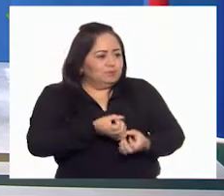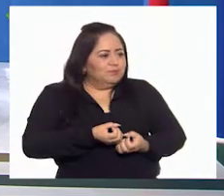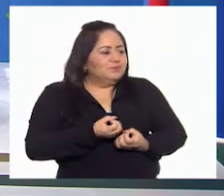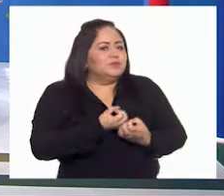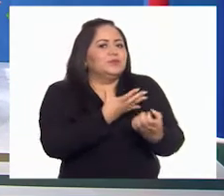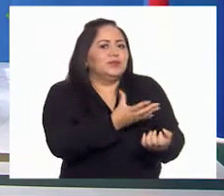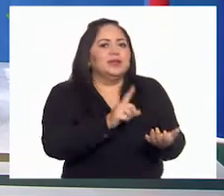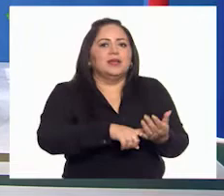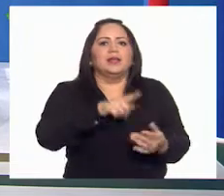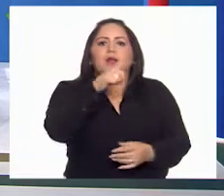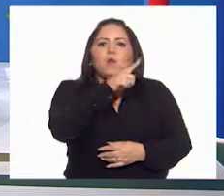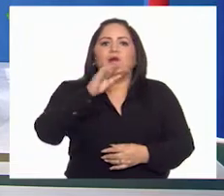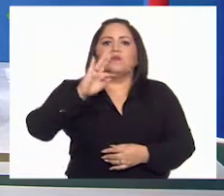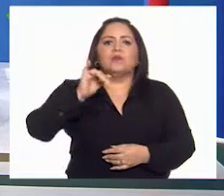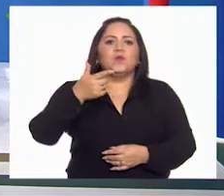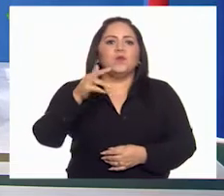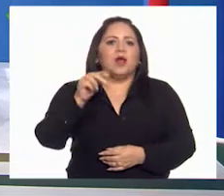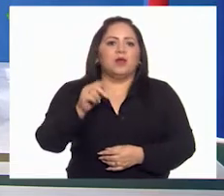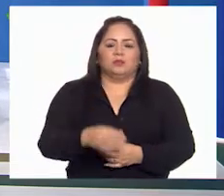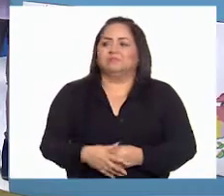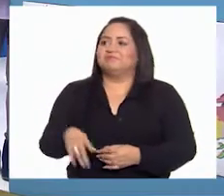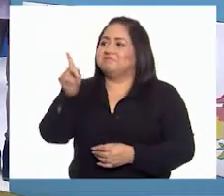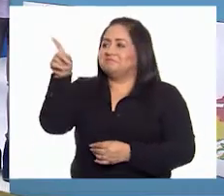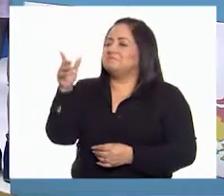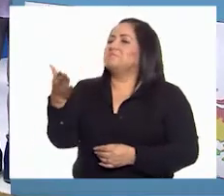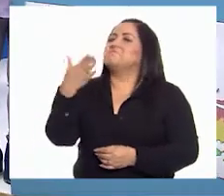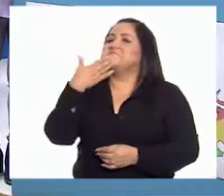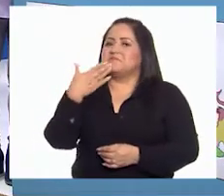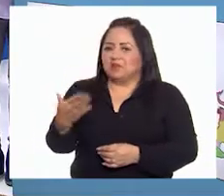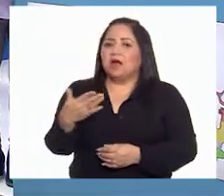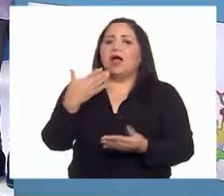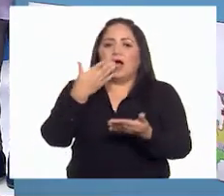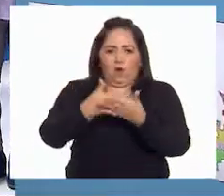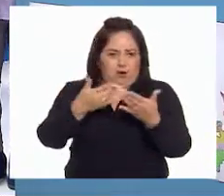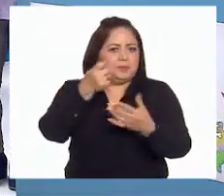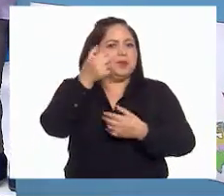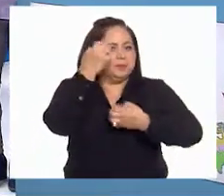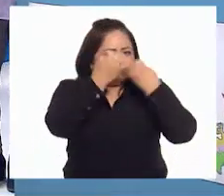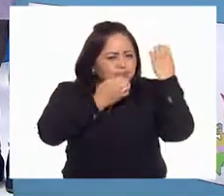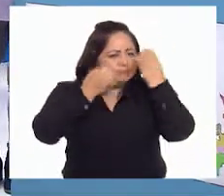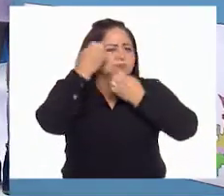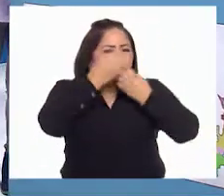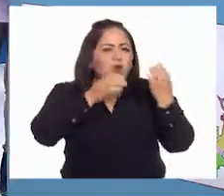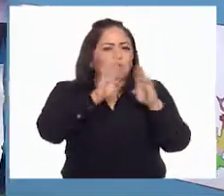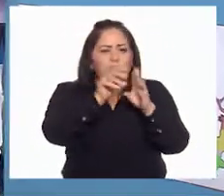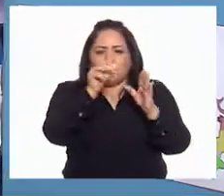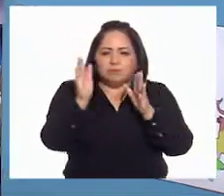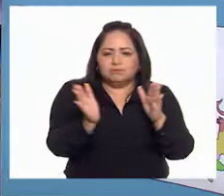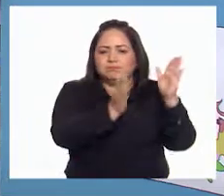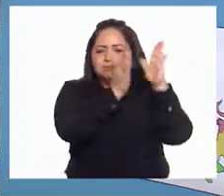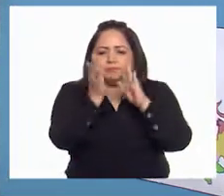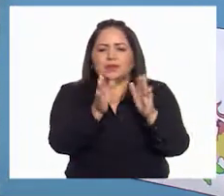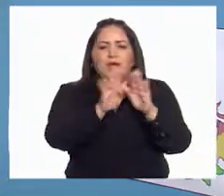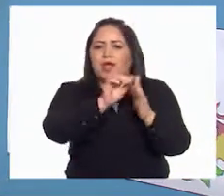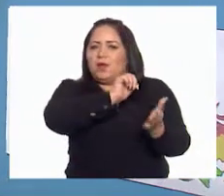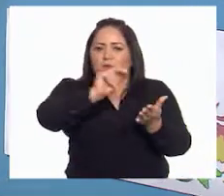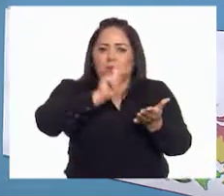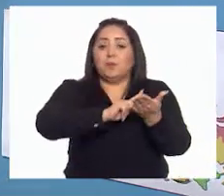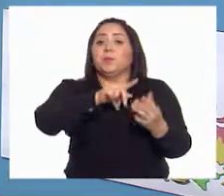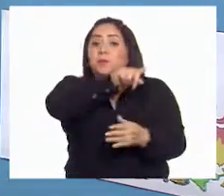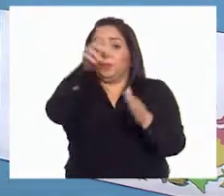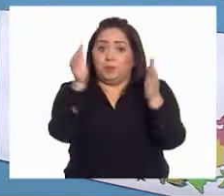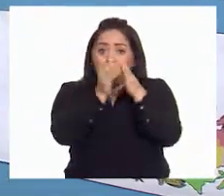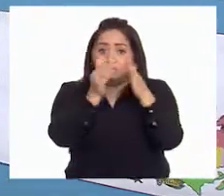el lenguaje figurado. Muy bien, María. Ya las iremos revisando conforme analicemos los poemas. En